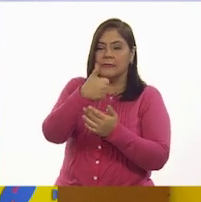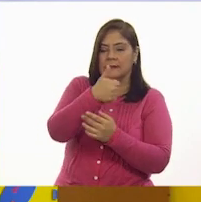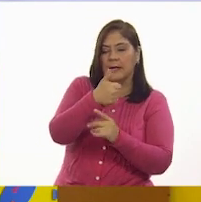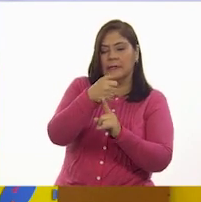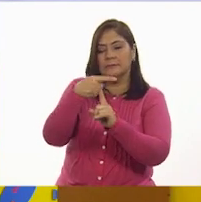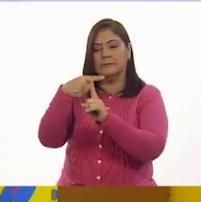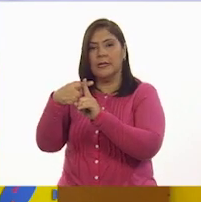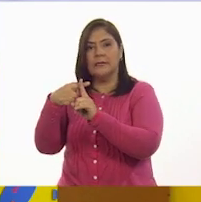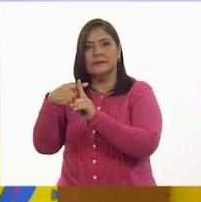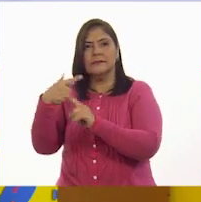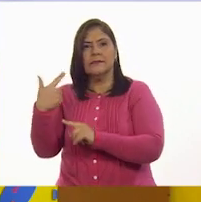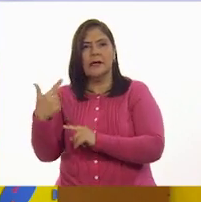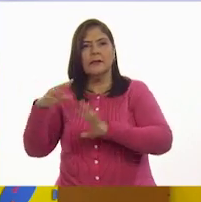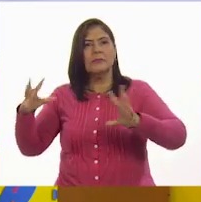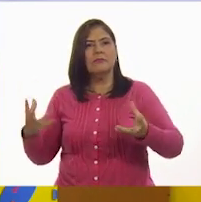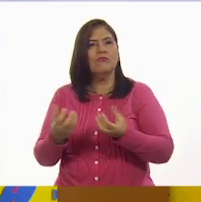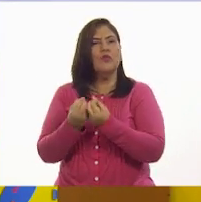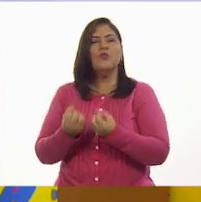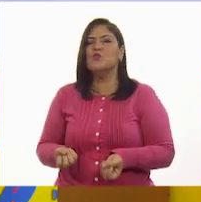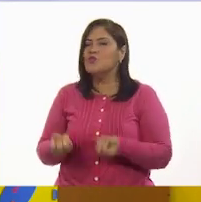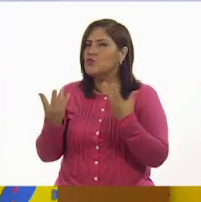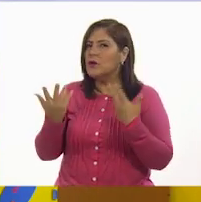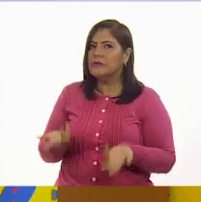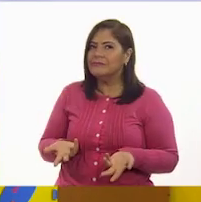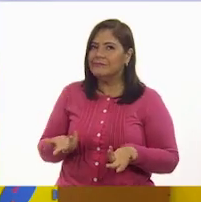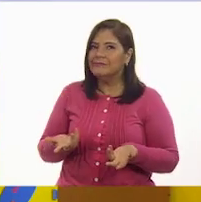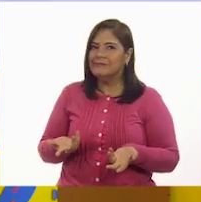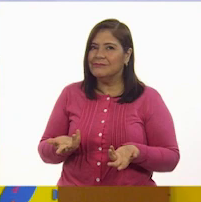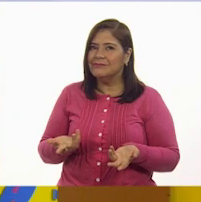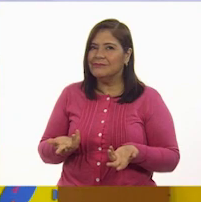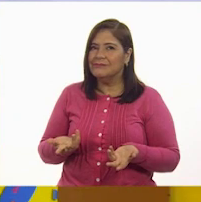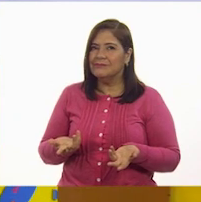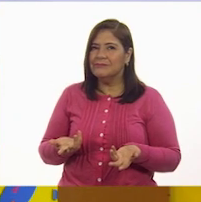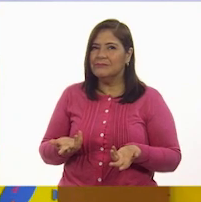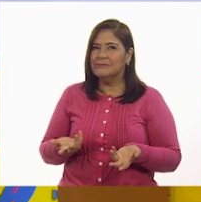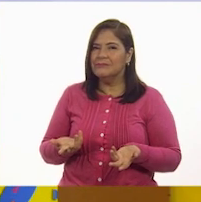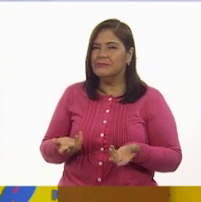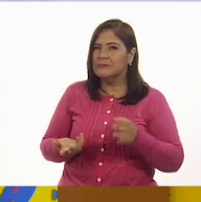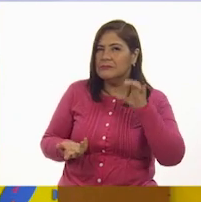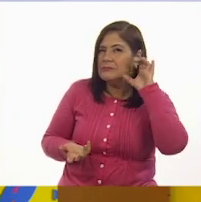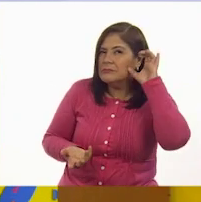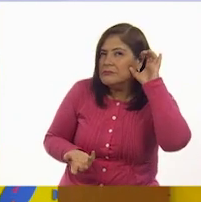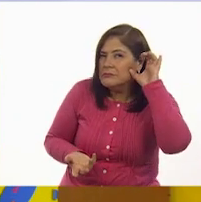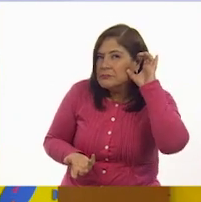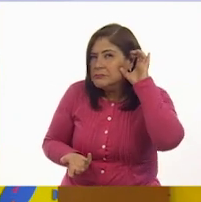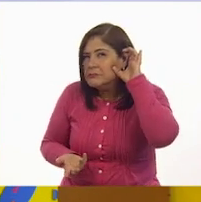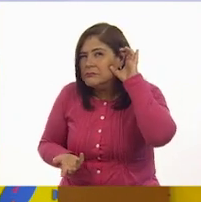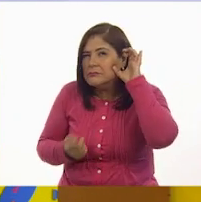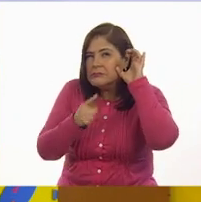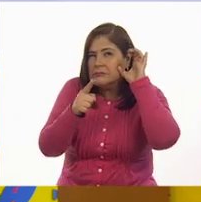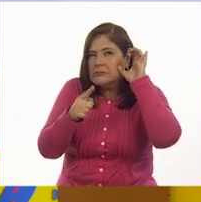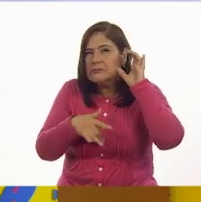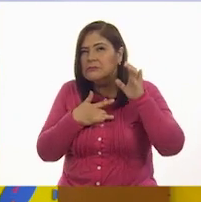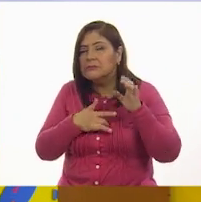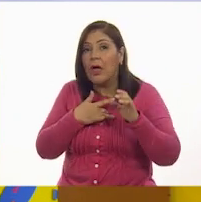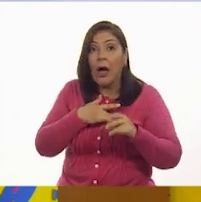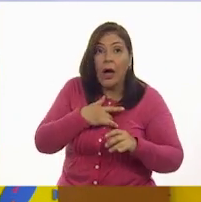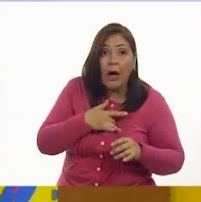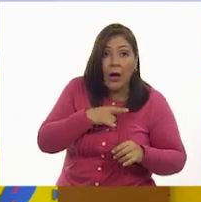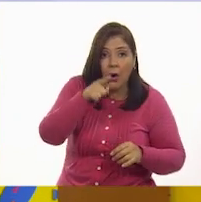más 7. ¿Cuánto será? A ver, ¿Cuántos será? Escucho alguna respuesta que dice,